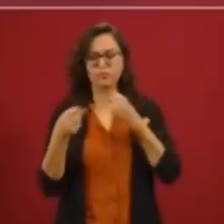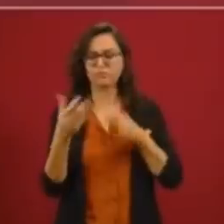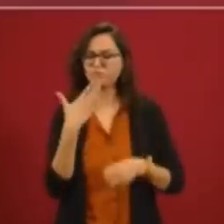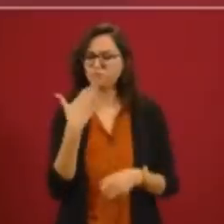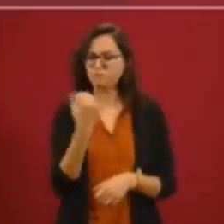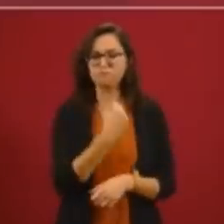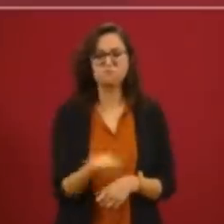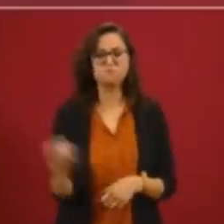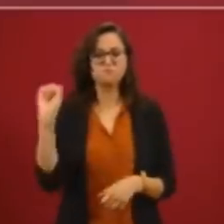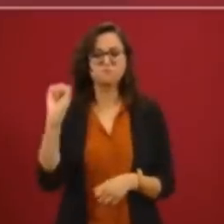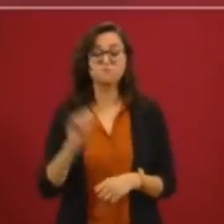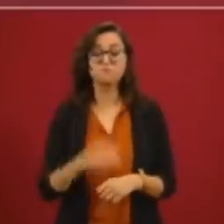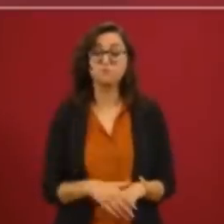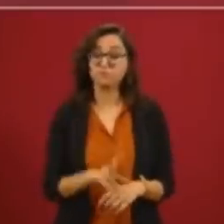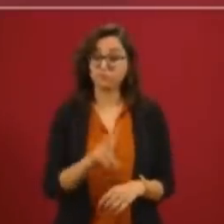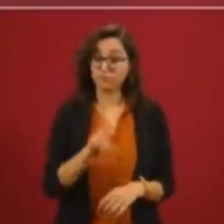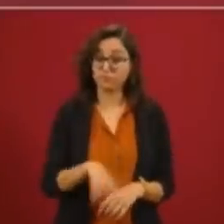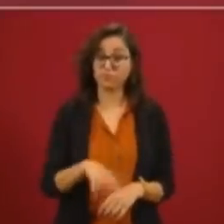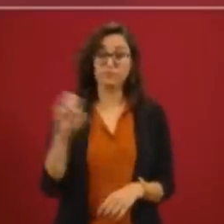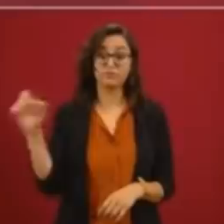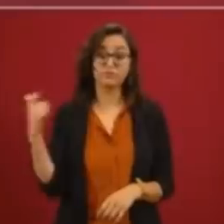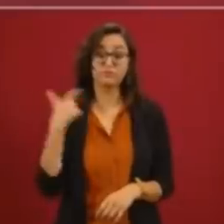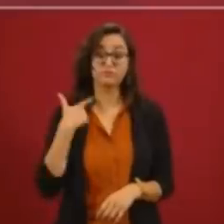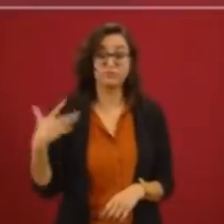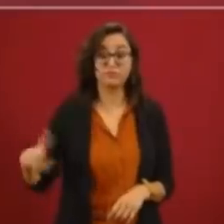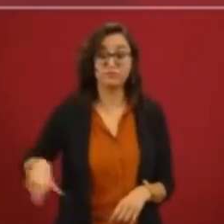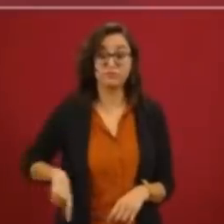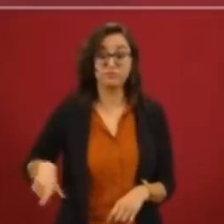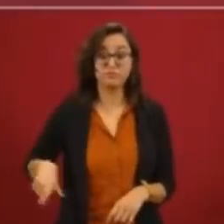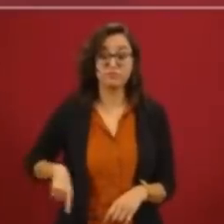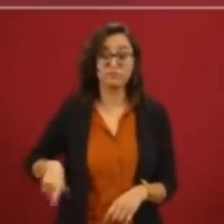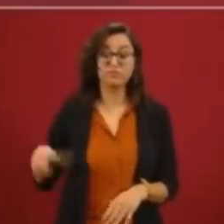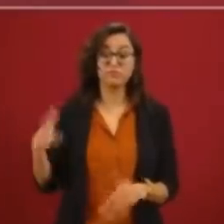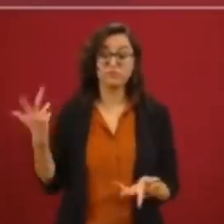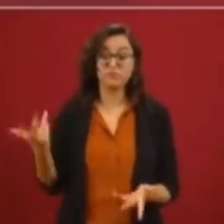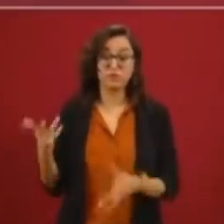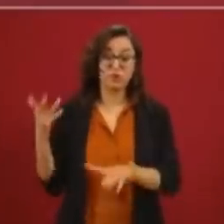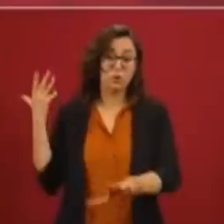muy atacado por